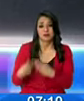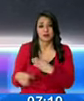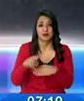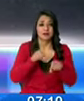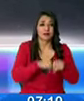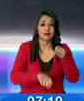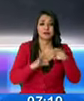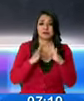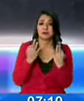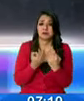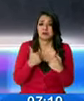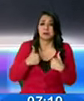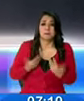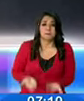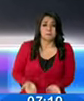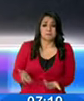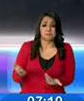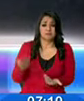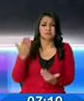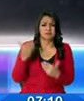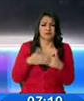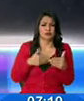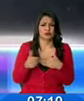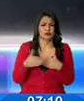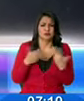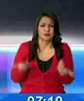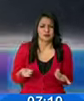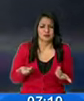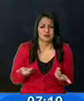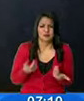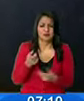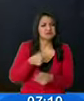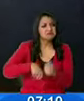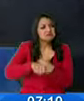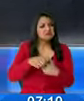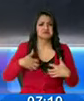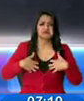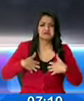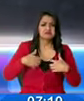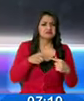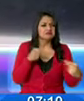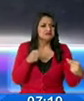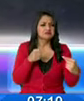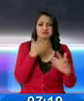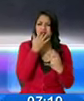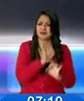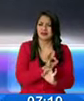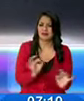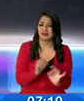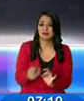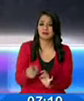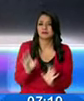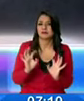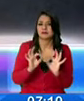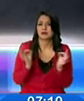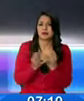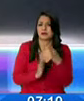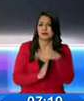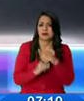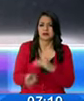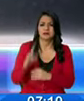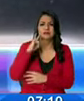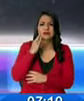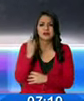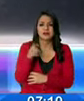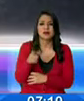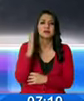tenido este rencor con nadie es venganza con nadies la niña sólo de reconocida de madre